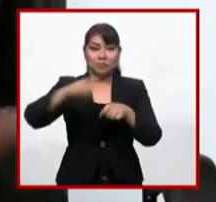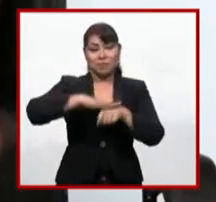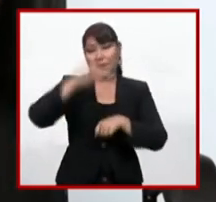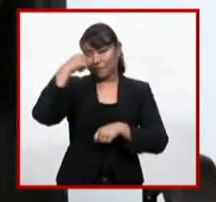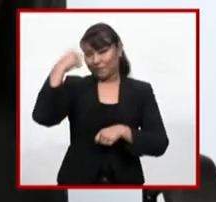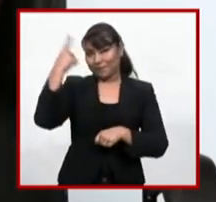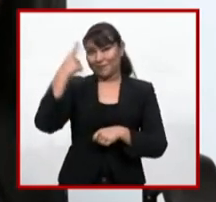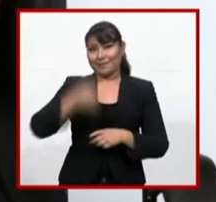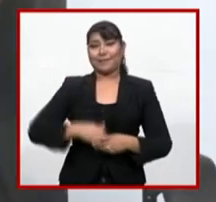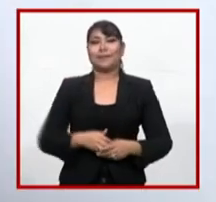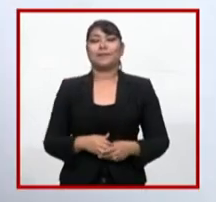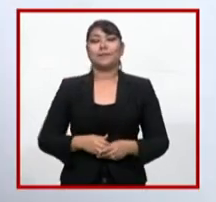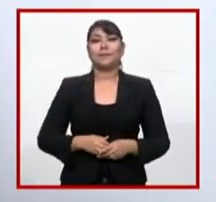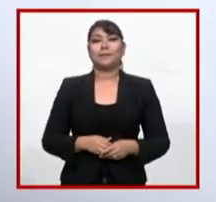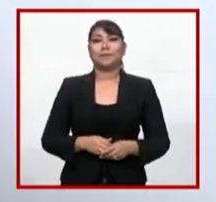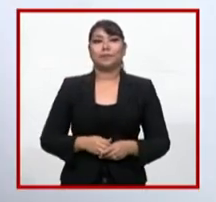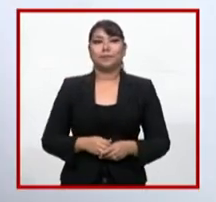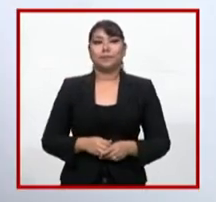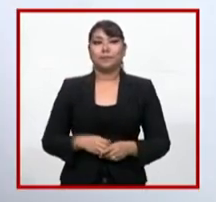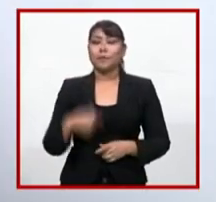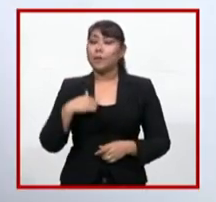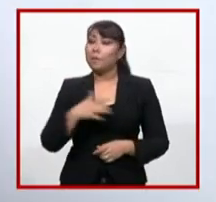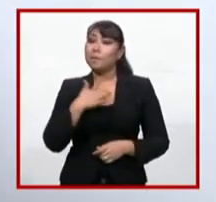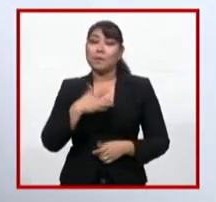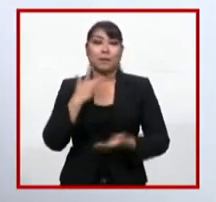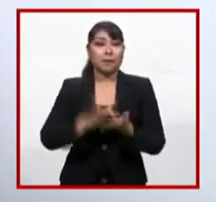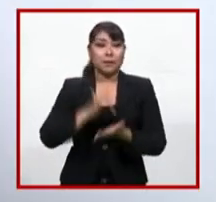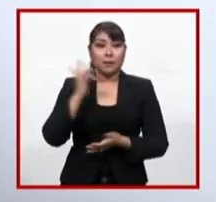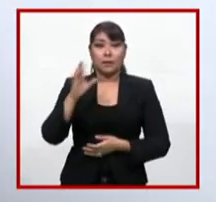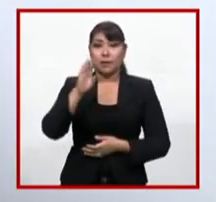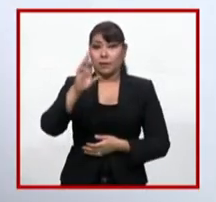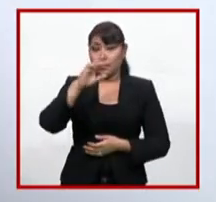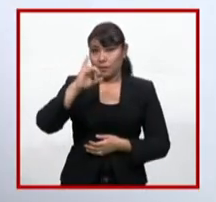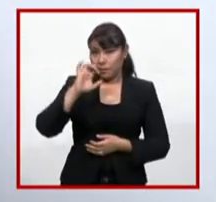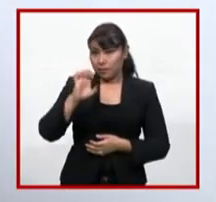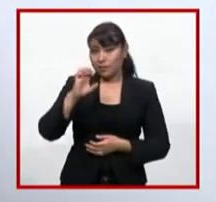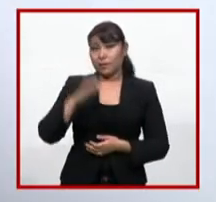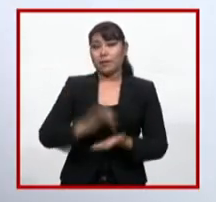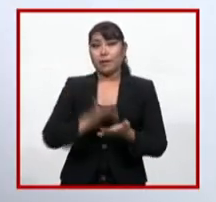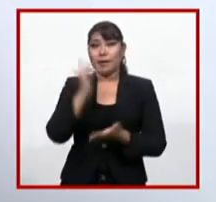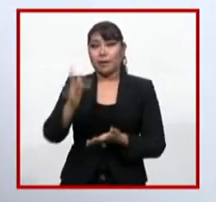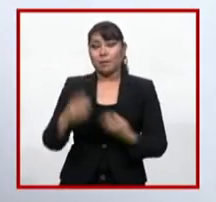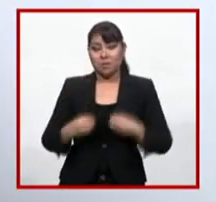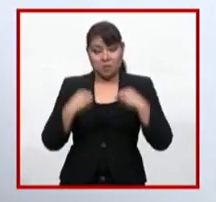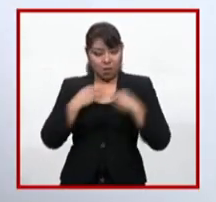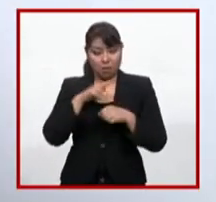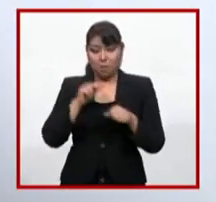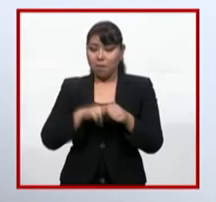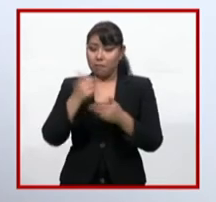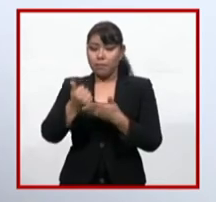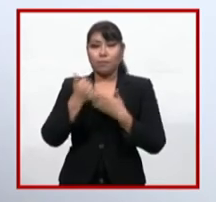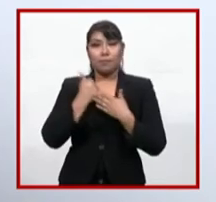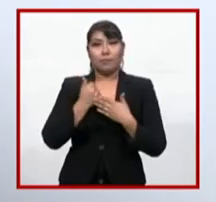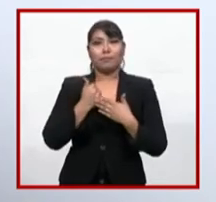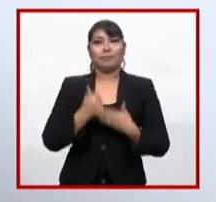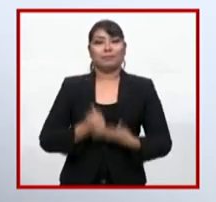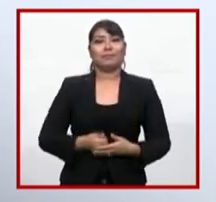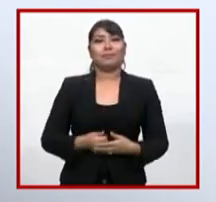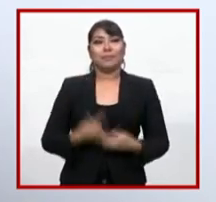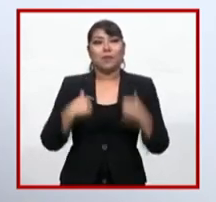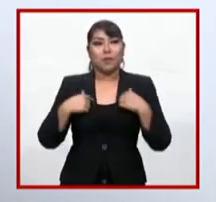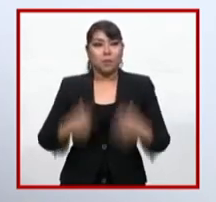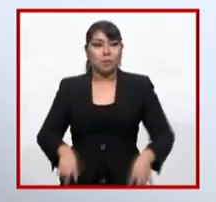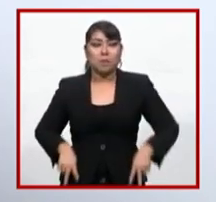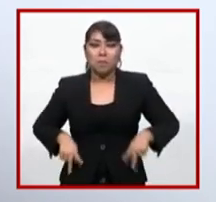salir. Gracias. Estoy muy agradecido con el TREI, con el DIF, porque me han vuelto a mi vida normal. Me han hecho mi pierna,